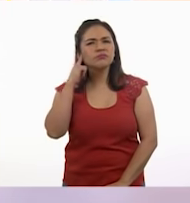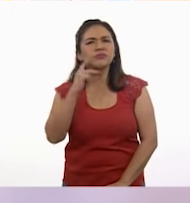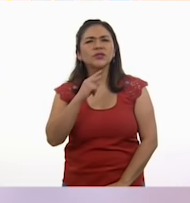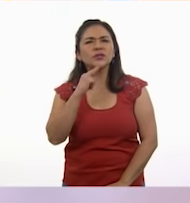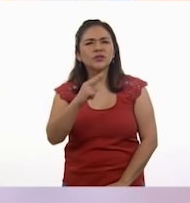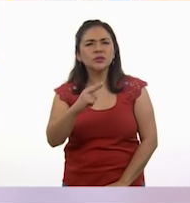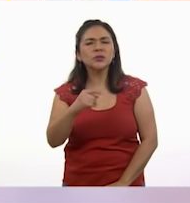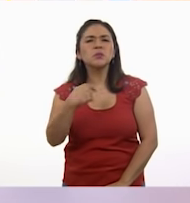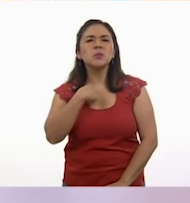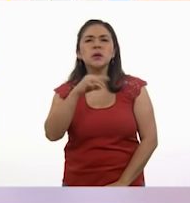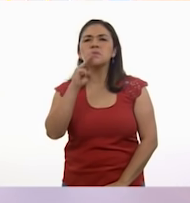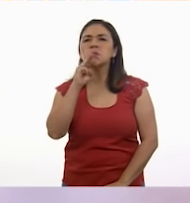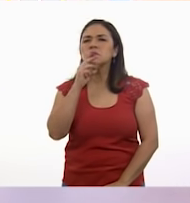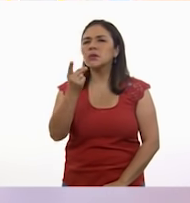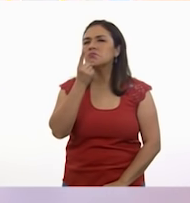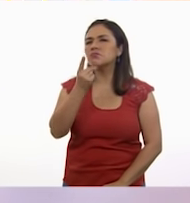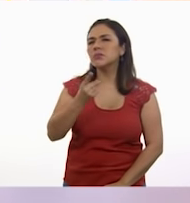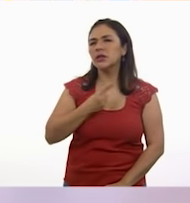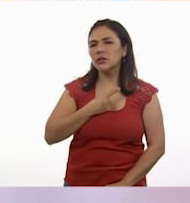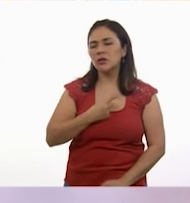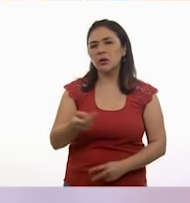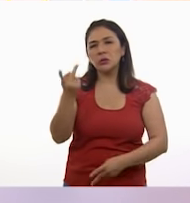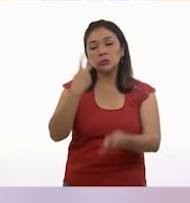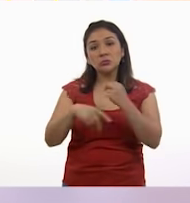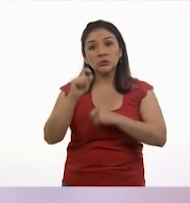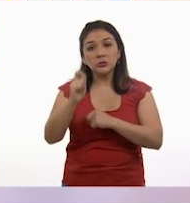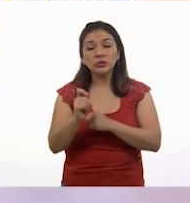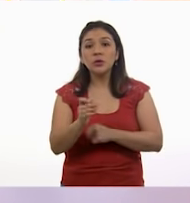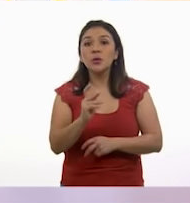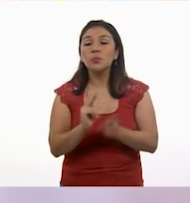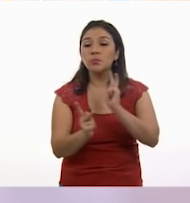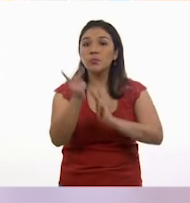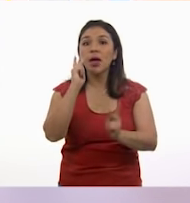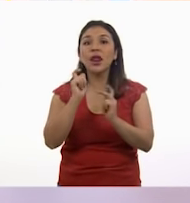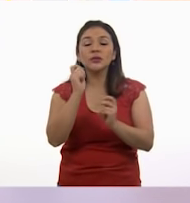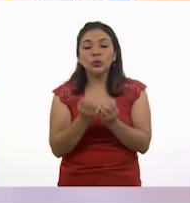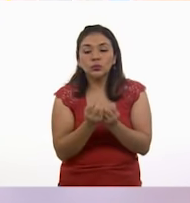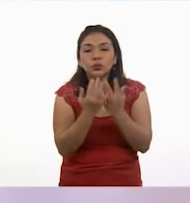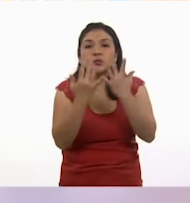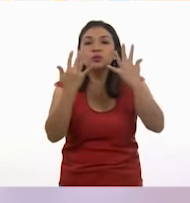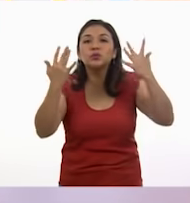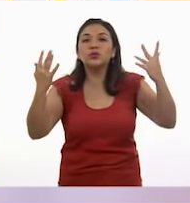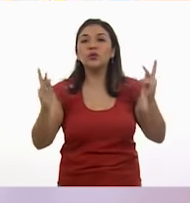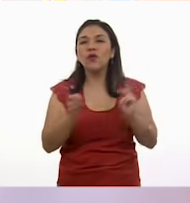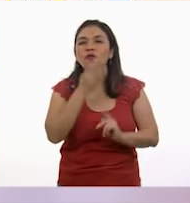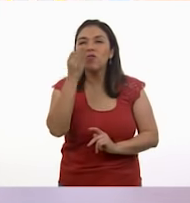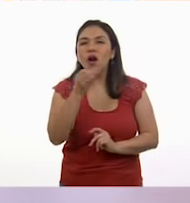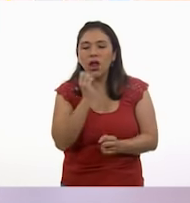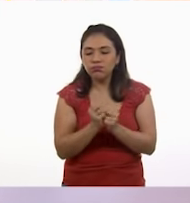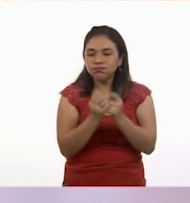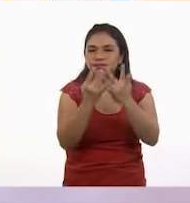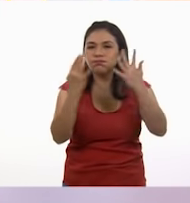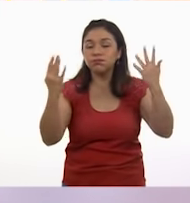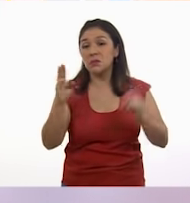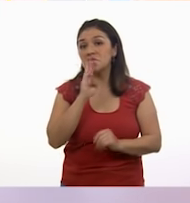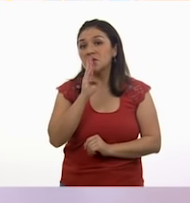mi madre me dijo un día sorteando la misma veras corriendo la primavera